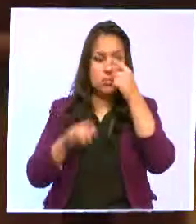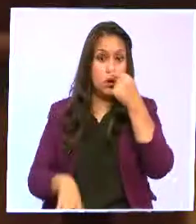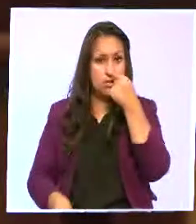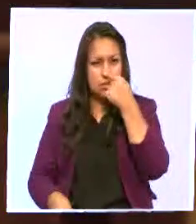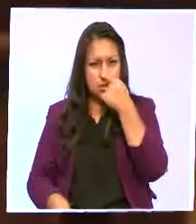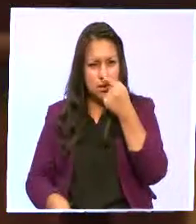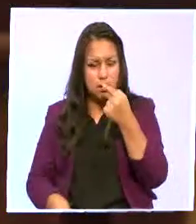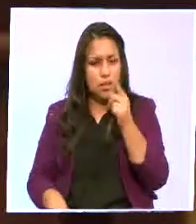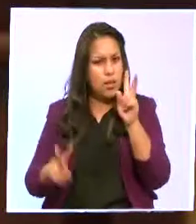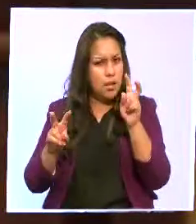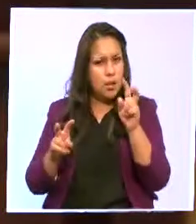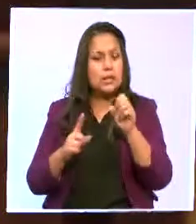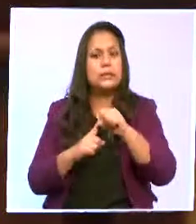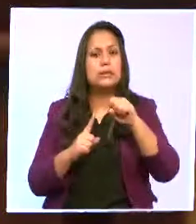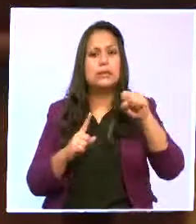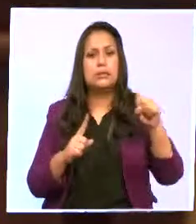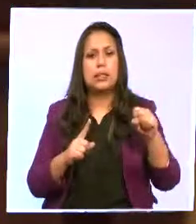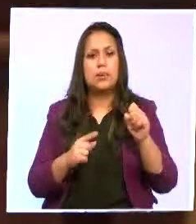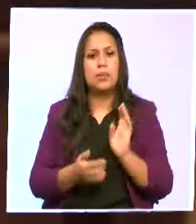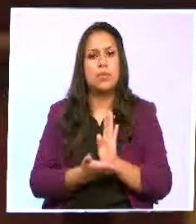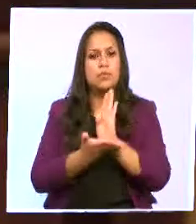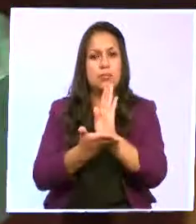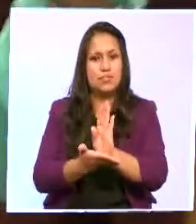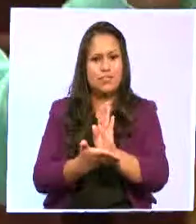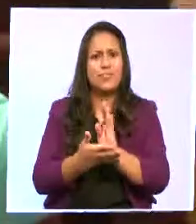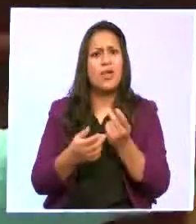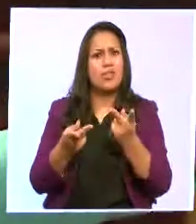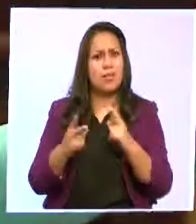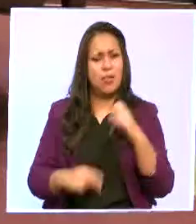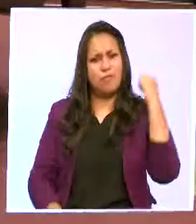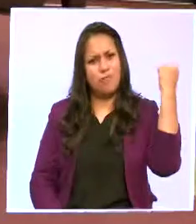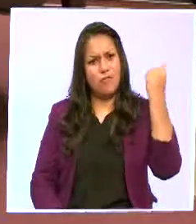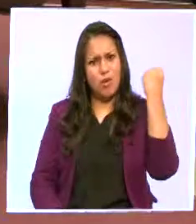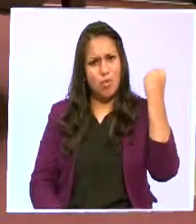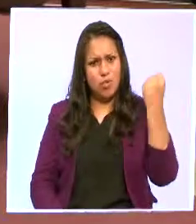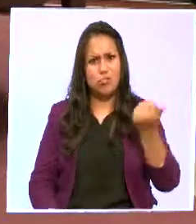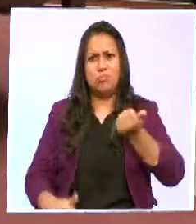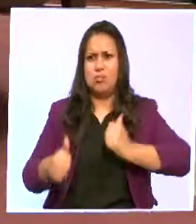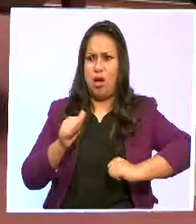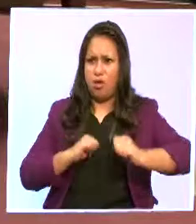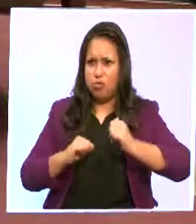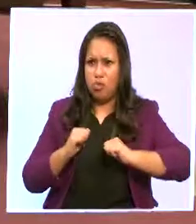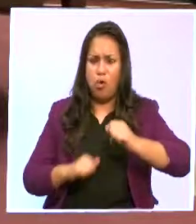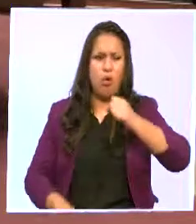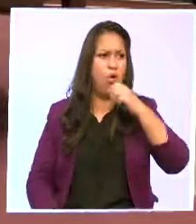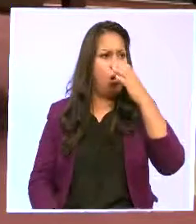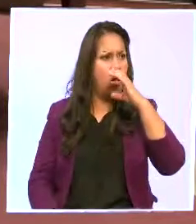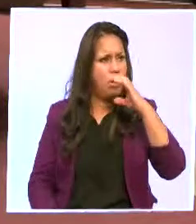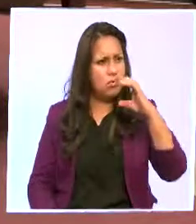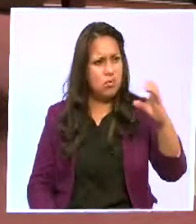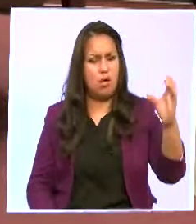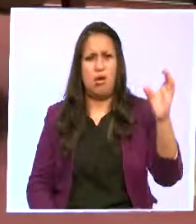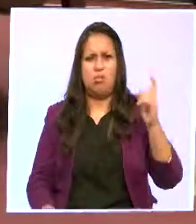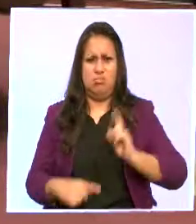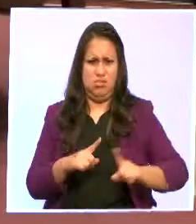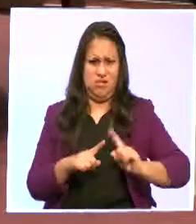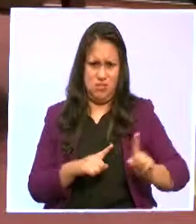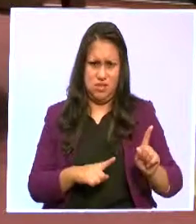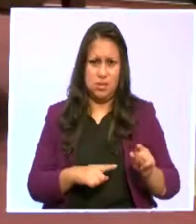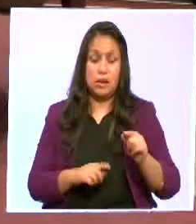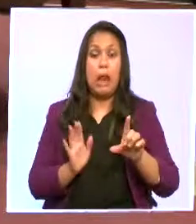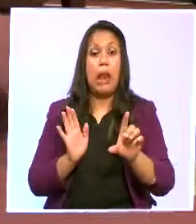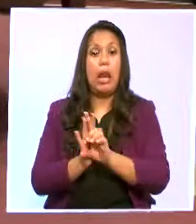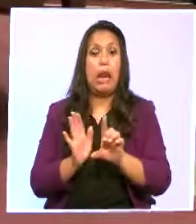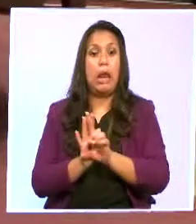incluso de un sistema de seguridad social para los artistas que al inicio del año han en de este periodo legislativo en el 2013 teníamos la ley del